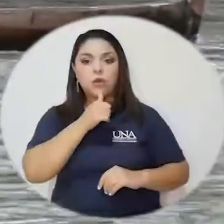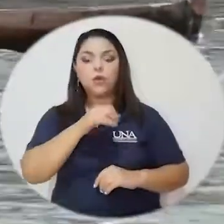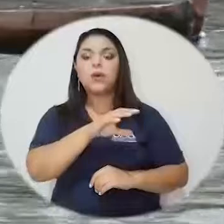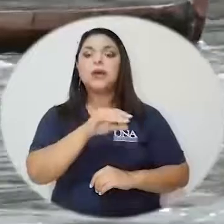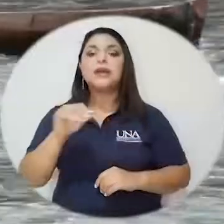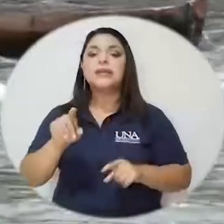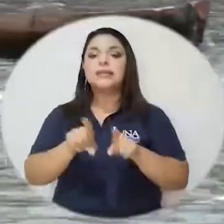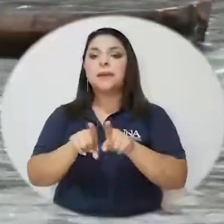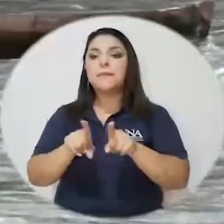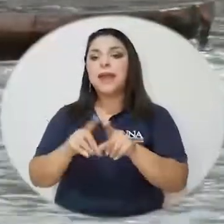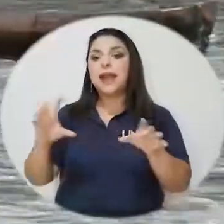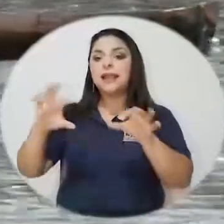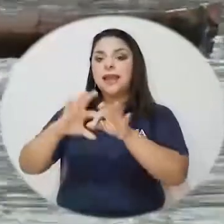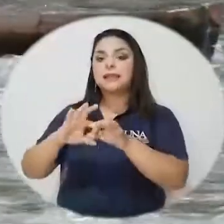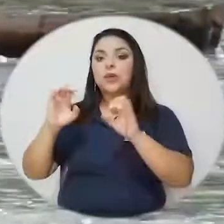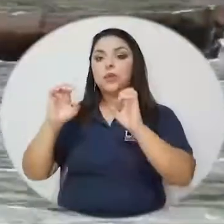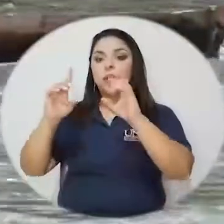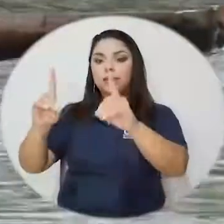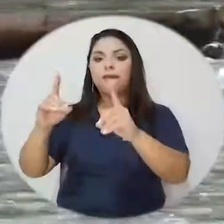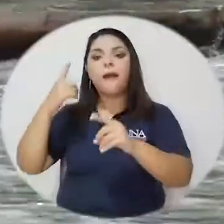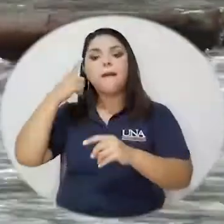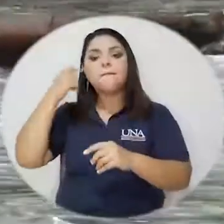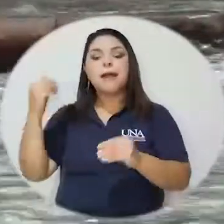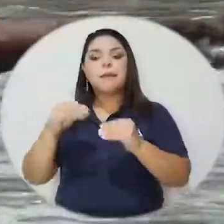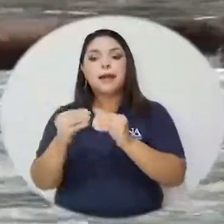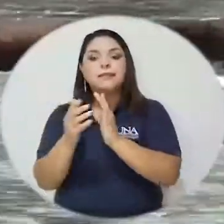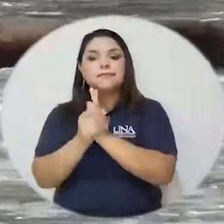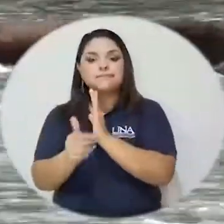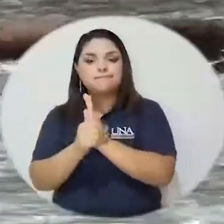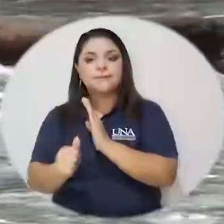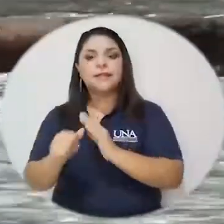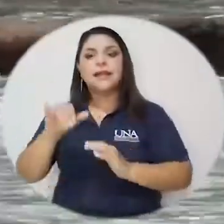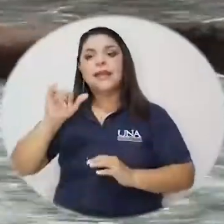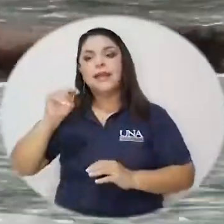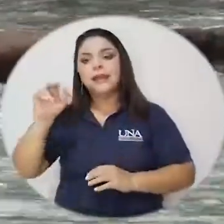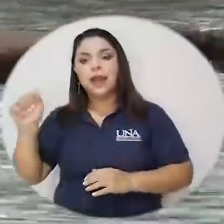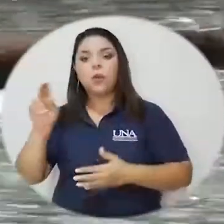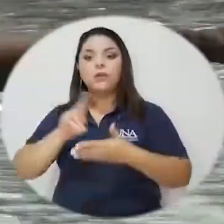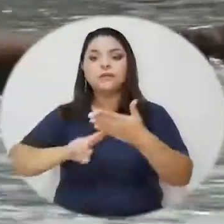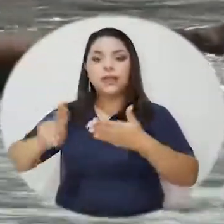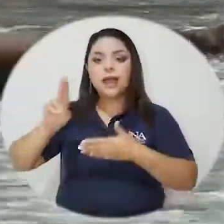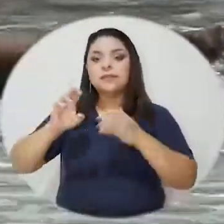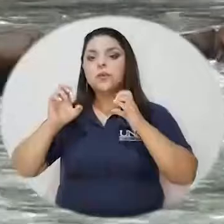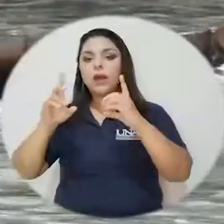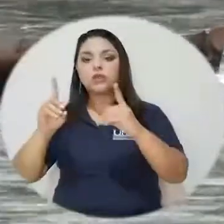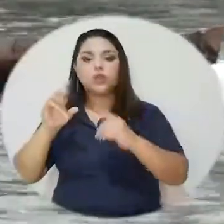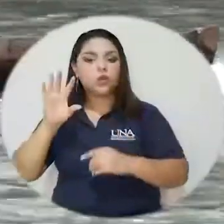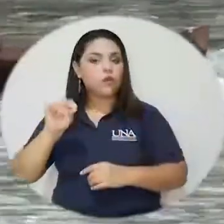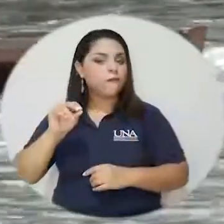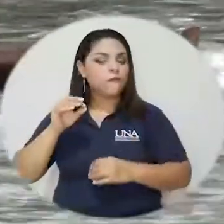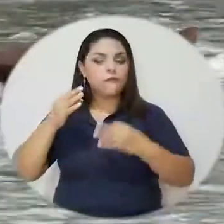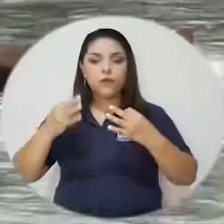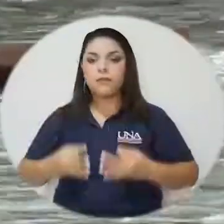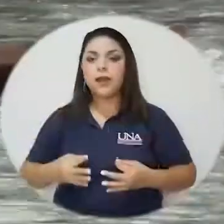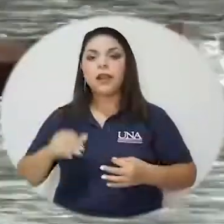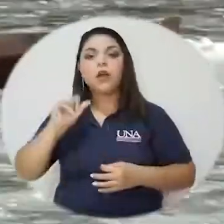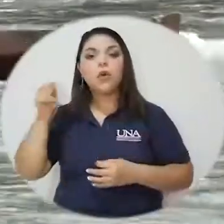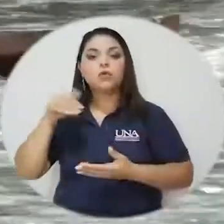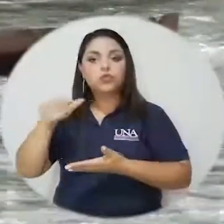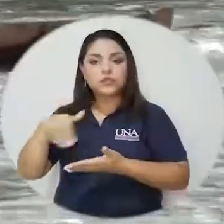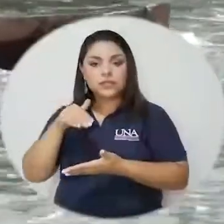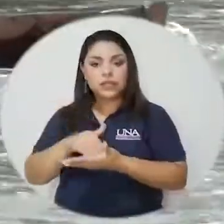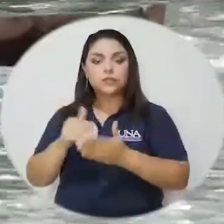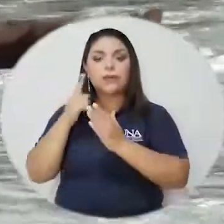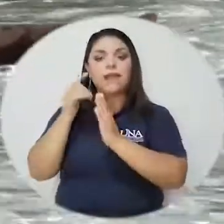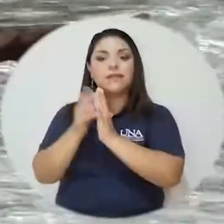el sector público para que genere la educación y las destrezas, INA, universidades con educación no formal, otros centros de investigación para